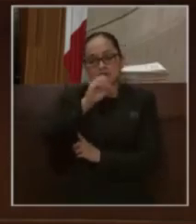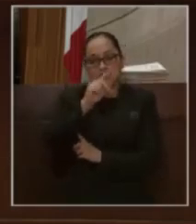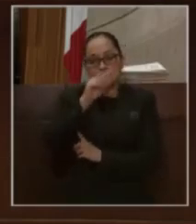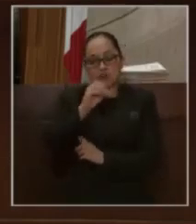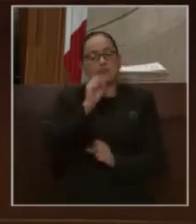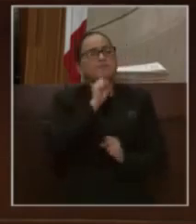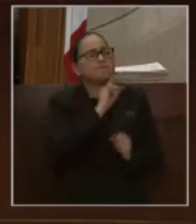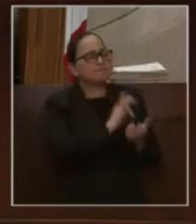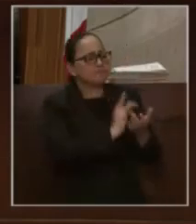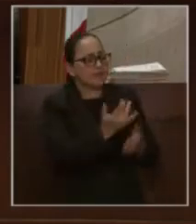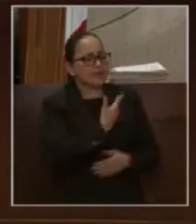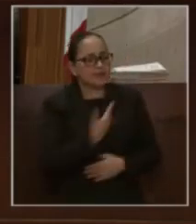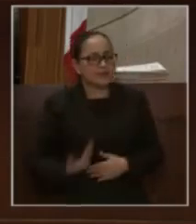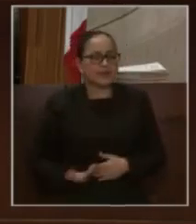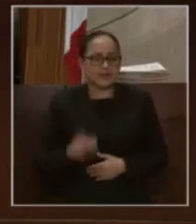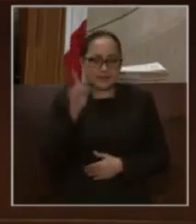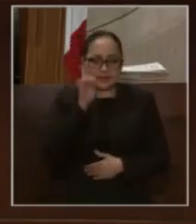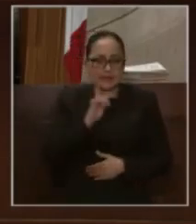gracias, presidenta.